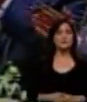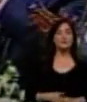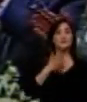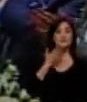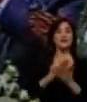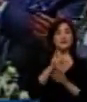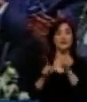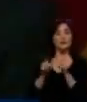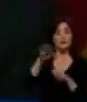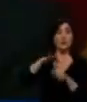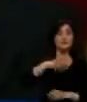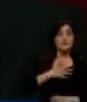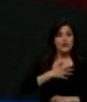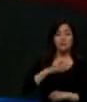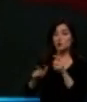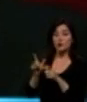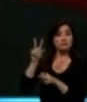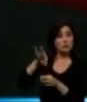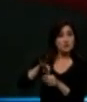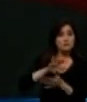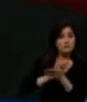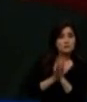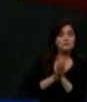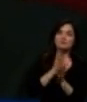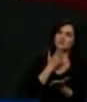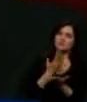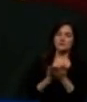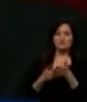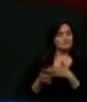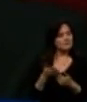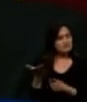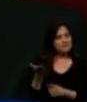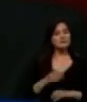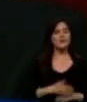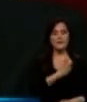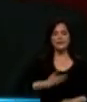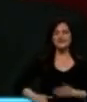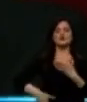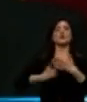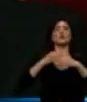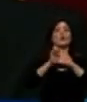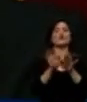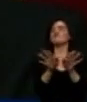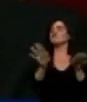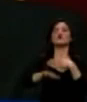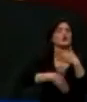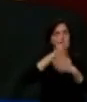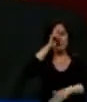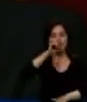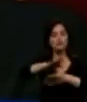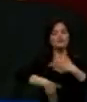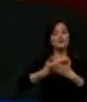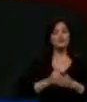Agradeció a los que votaron por él y a los que no también. Soy el presidente de todos. Me debo a todos, respeto a